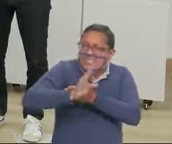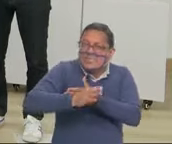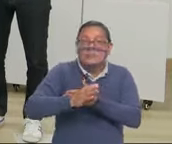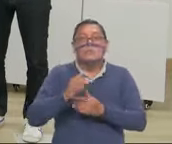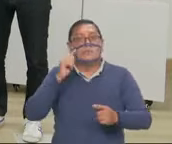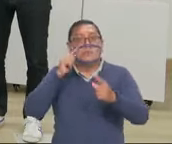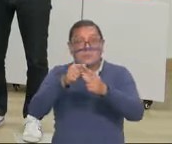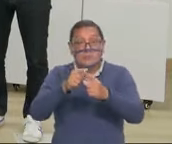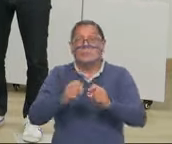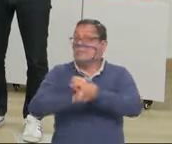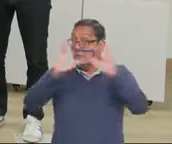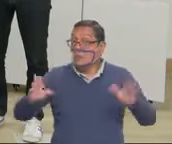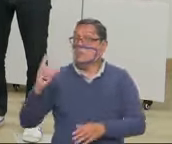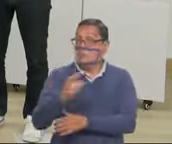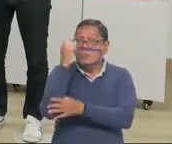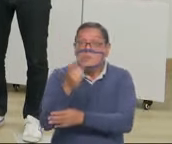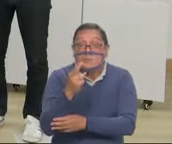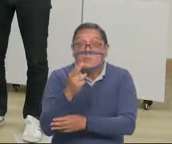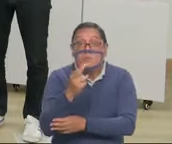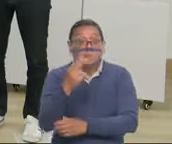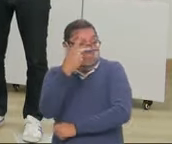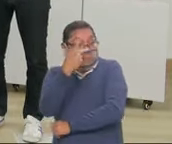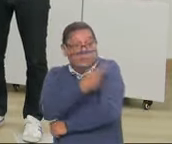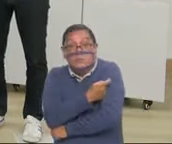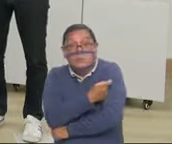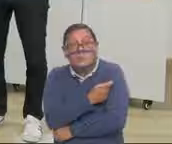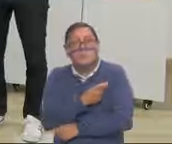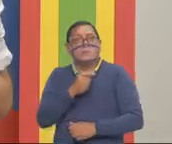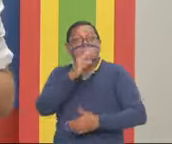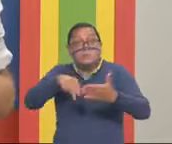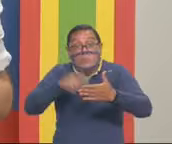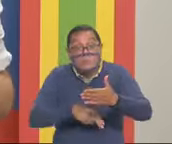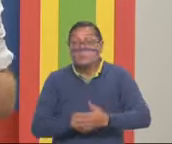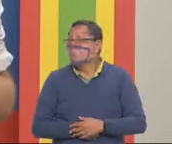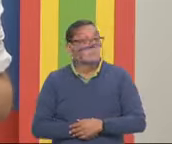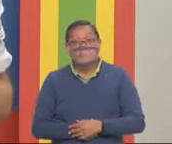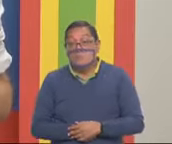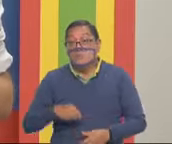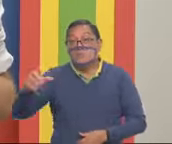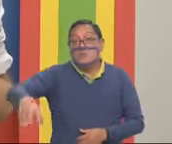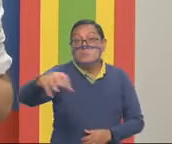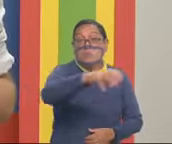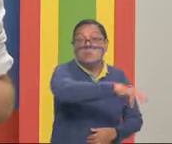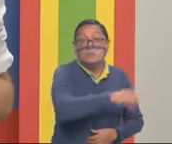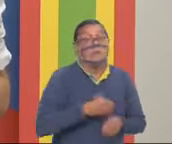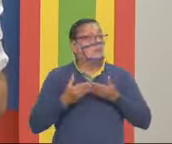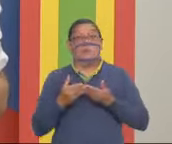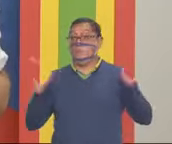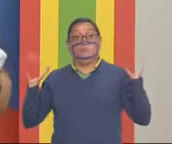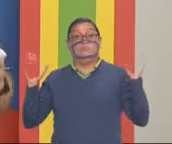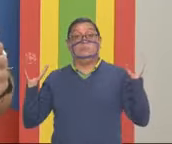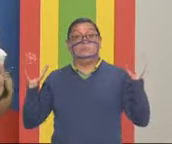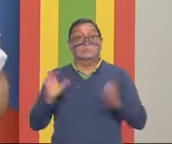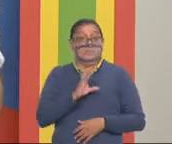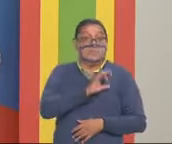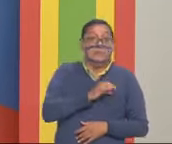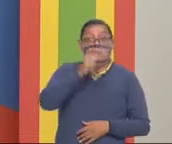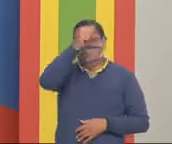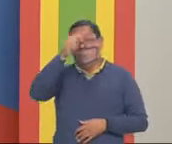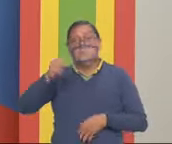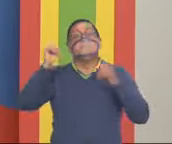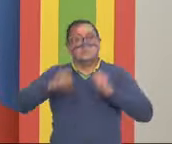ser muy claros, la vacunación no se detiene. Los puntos de vacunación permanecerán abiertos todo este fin de semana